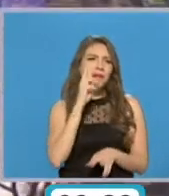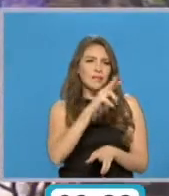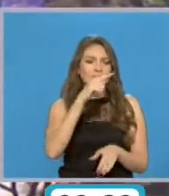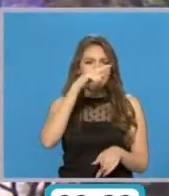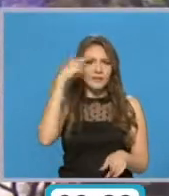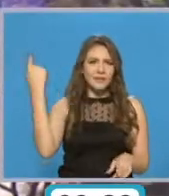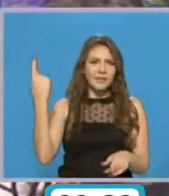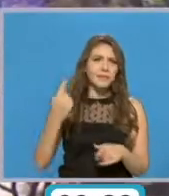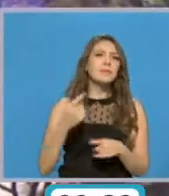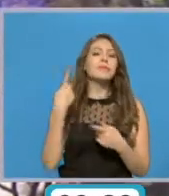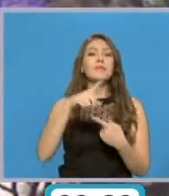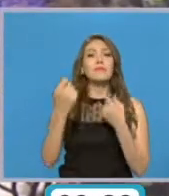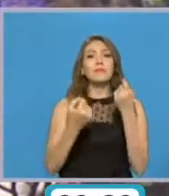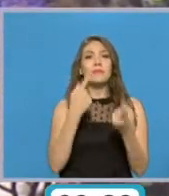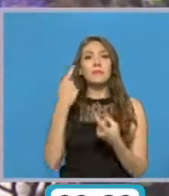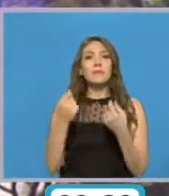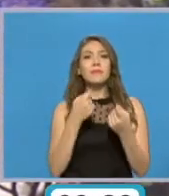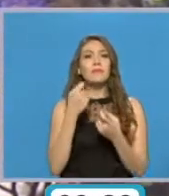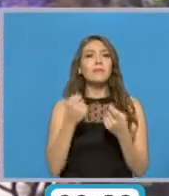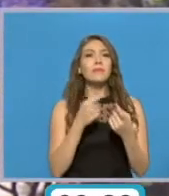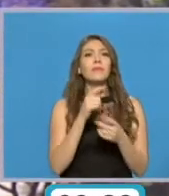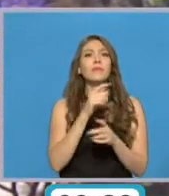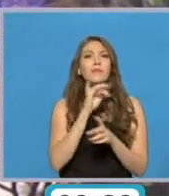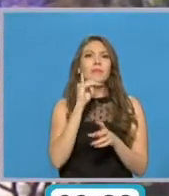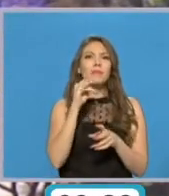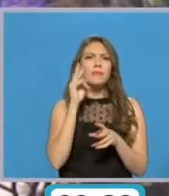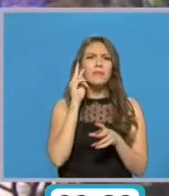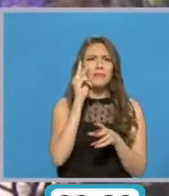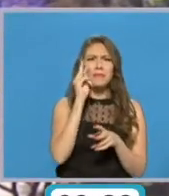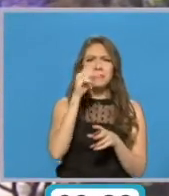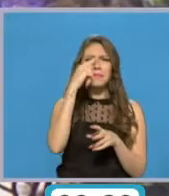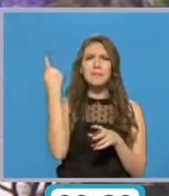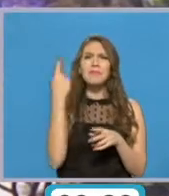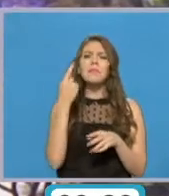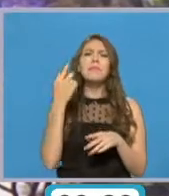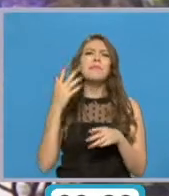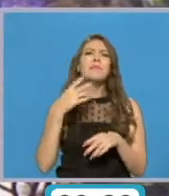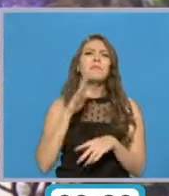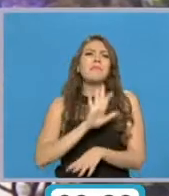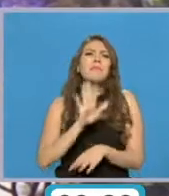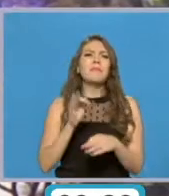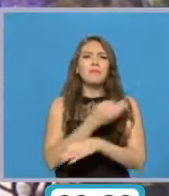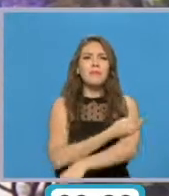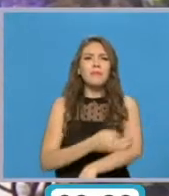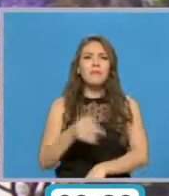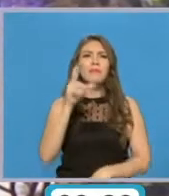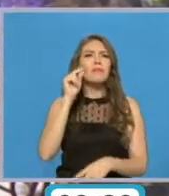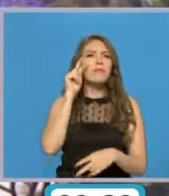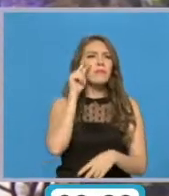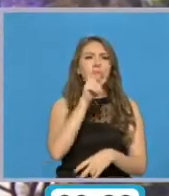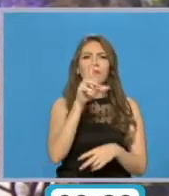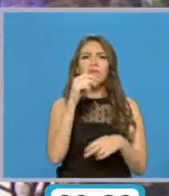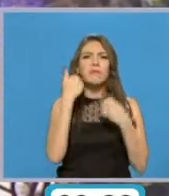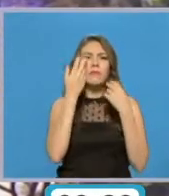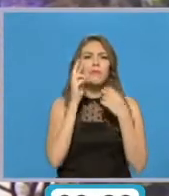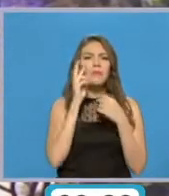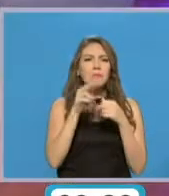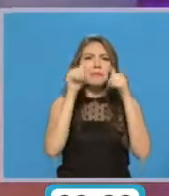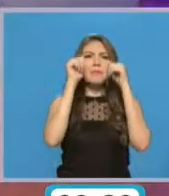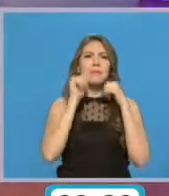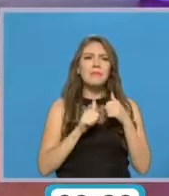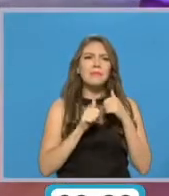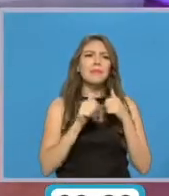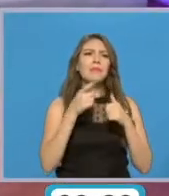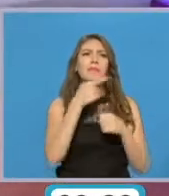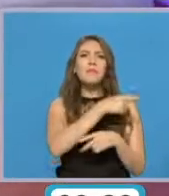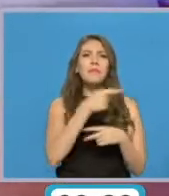Pero en muchas ocasiones, aunque las evidencias estén ahí, la familia se niega y se ciega ante esto que la persona ha querido